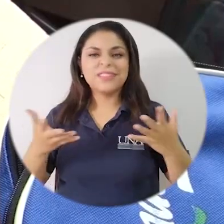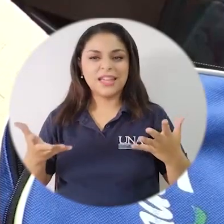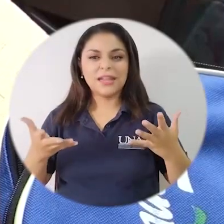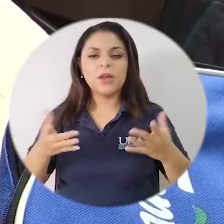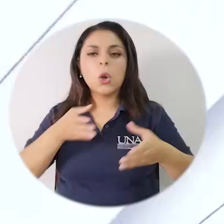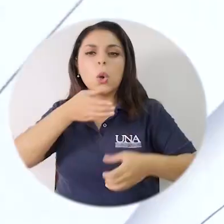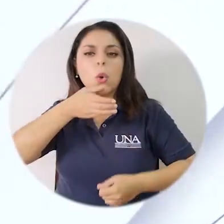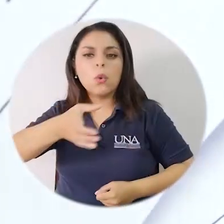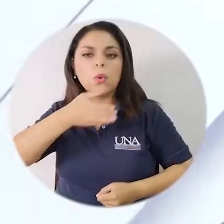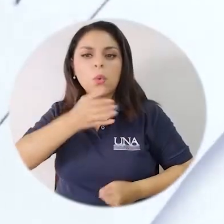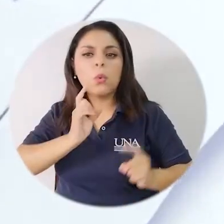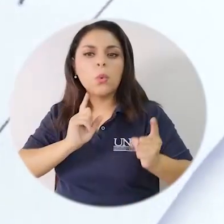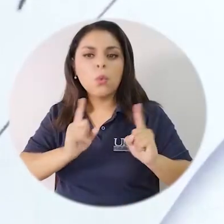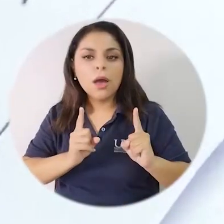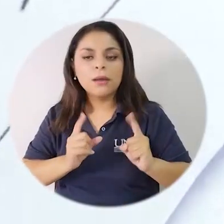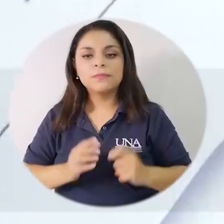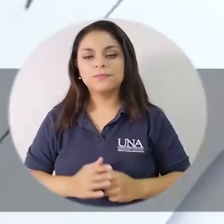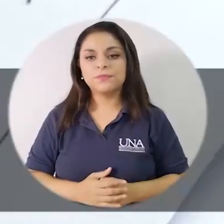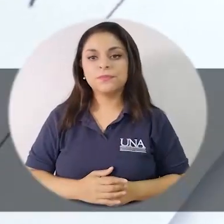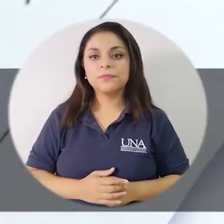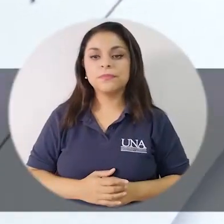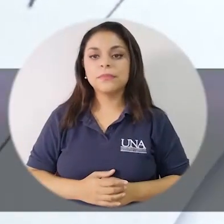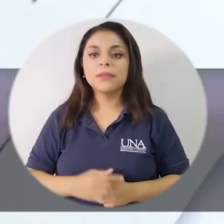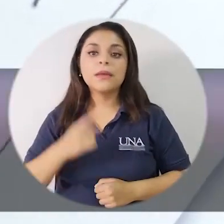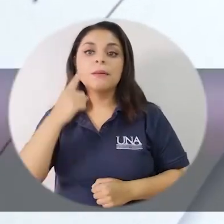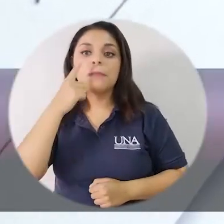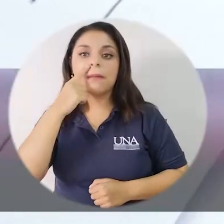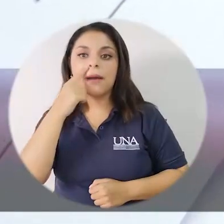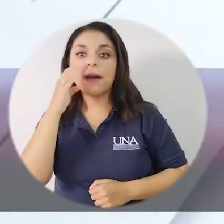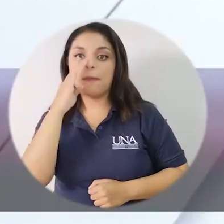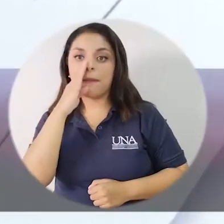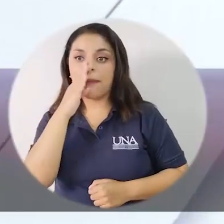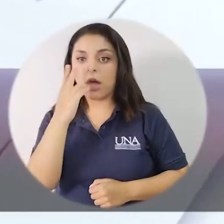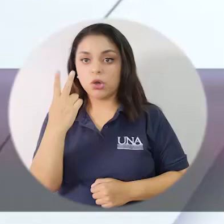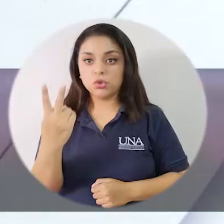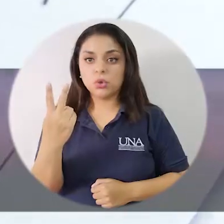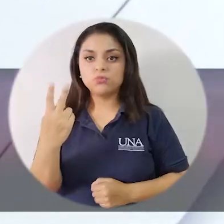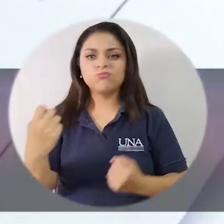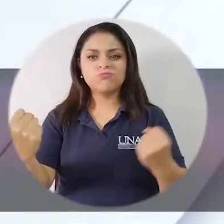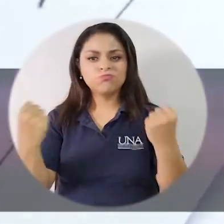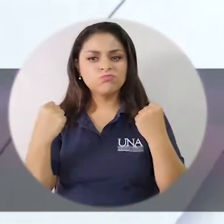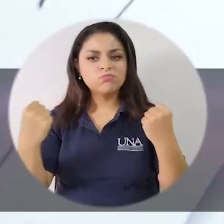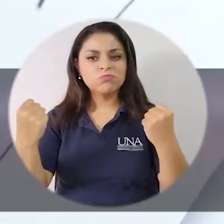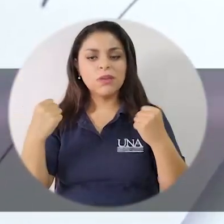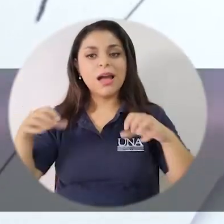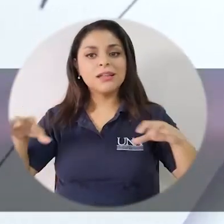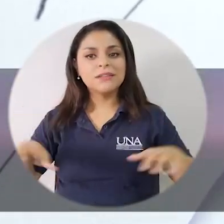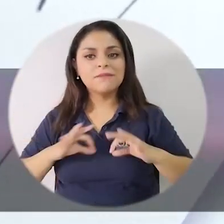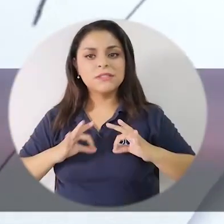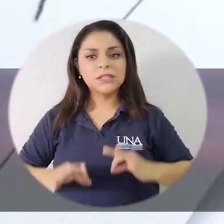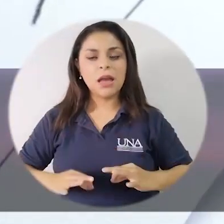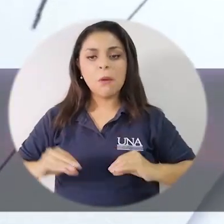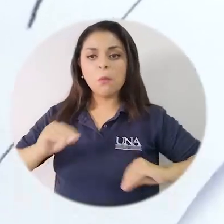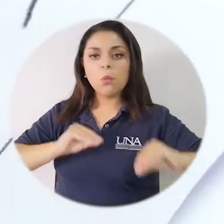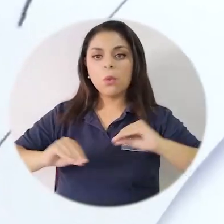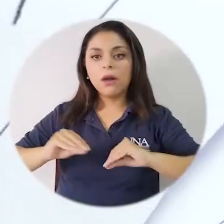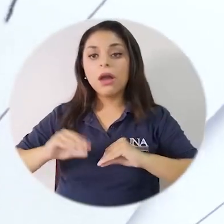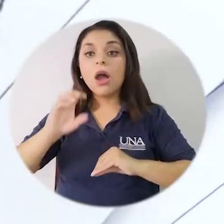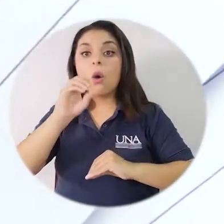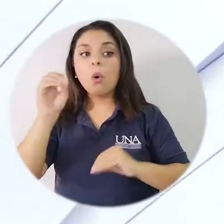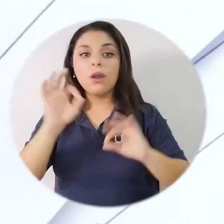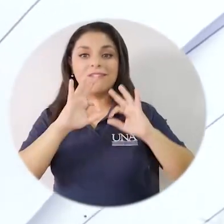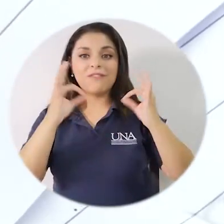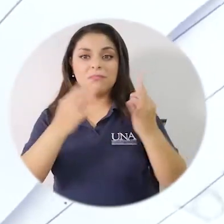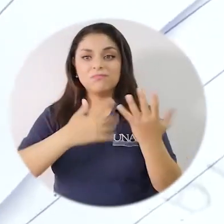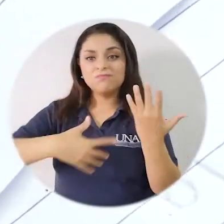de que cuando papá y mamá, los dos, practican actividad física o se mueven, o cuando hay un ambiente familiar donde todo el